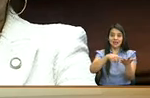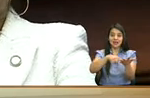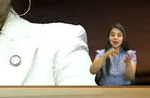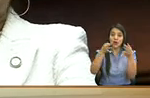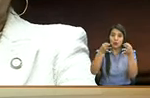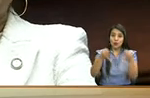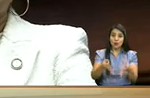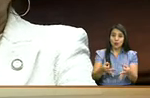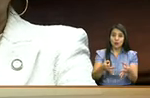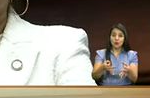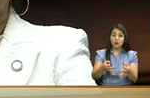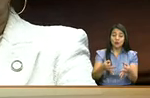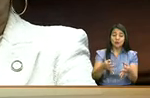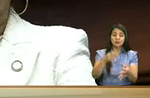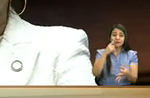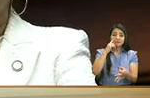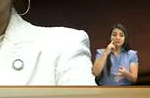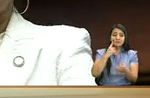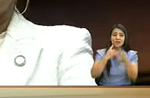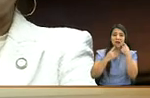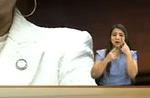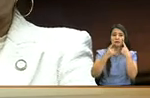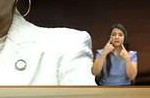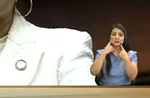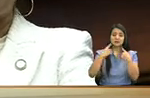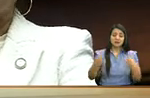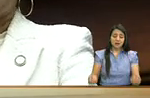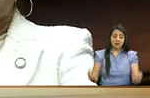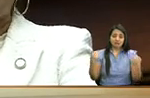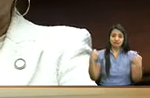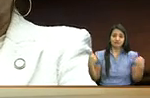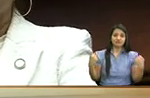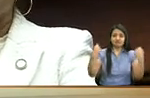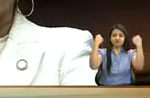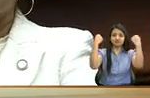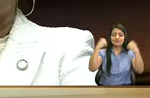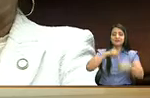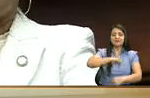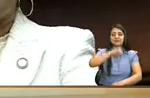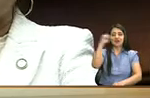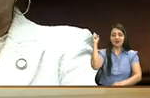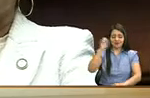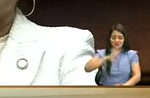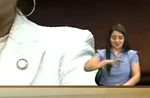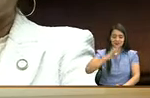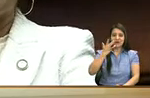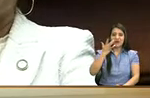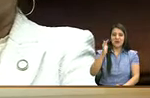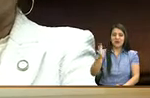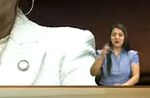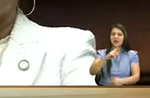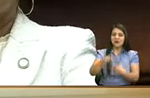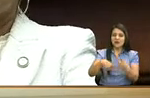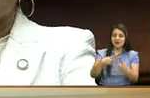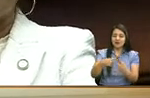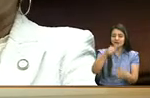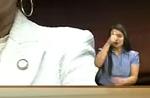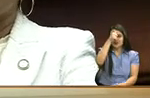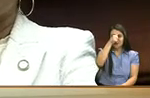bañaba en lágrimas sobre el podio, recibía el oro olímpico la madrugada de aquel